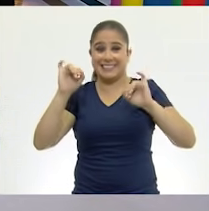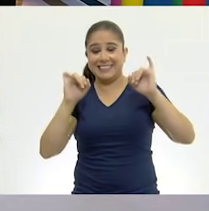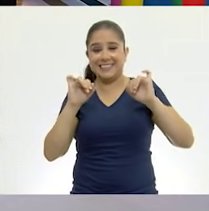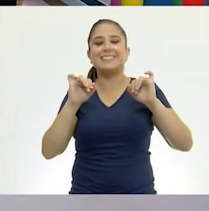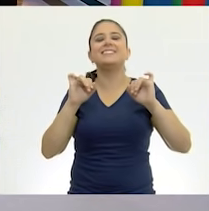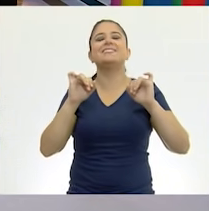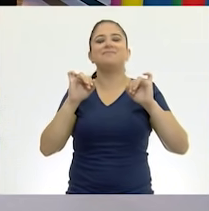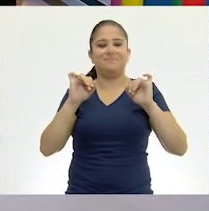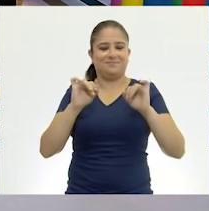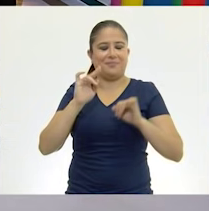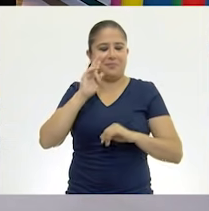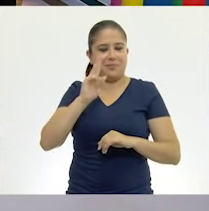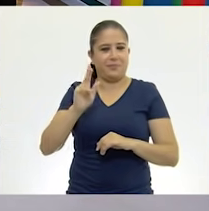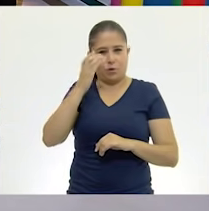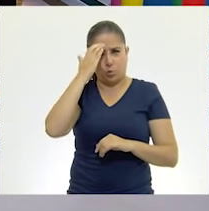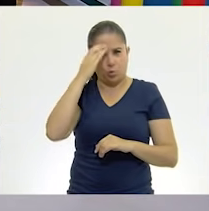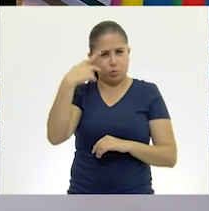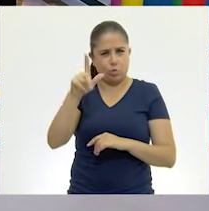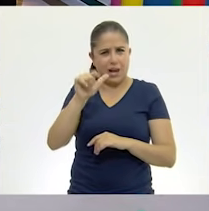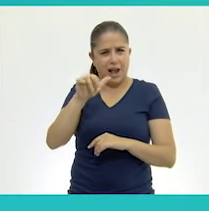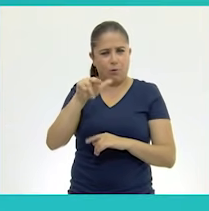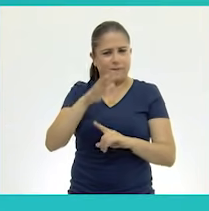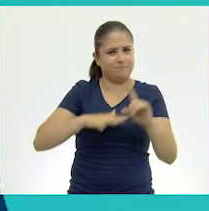vamos a conocer el trabajo de Laura.